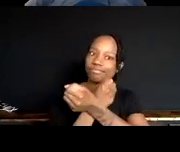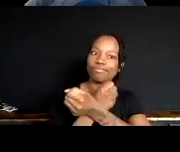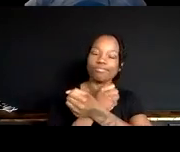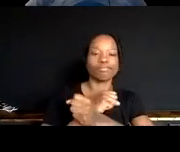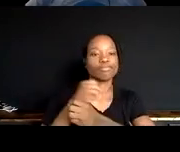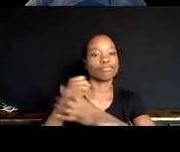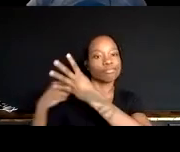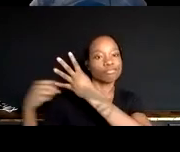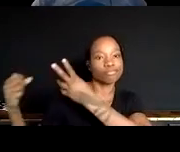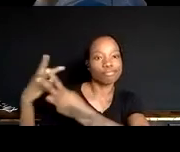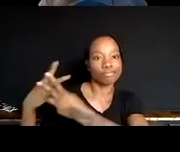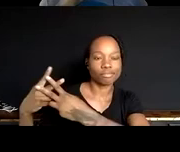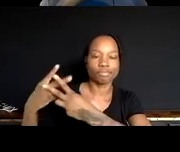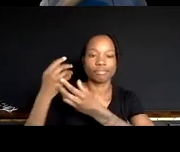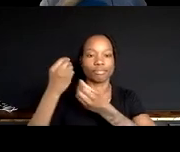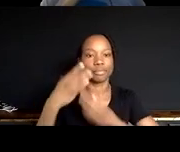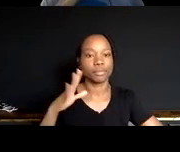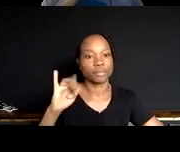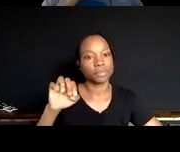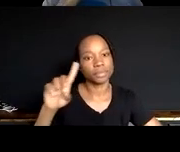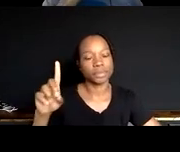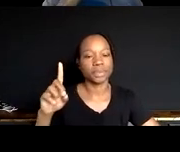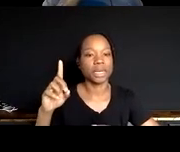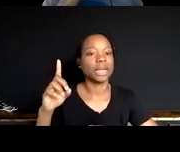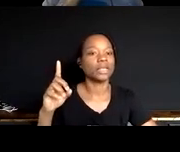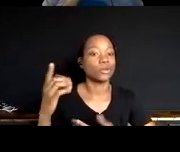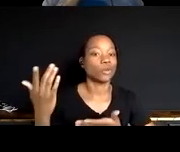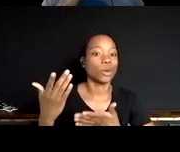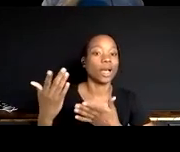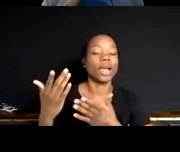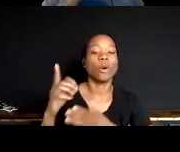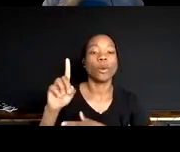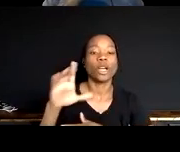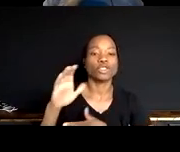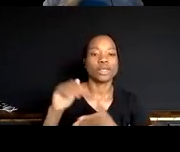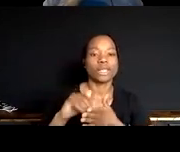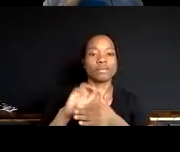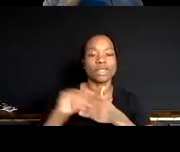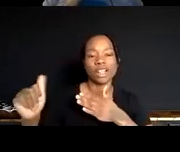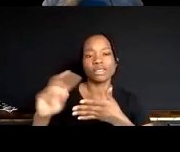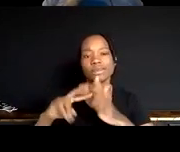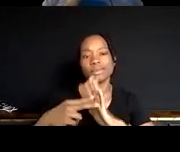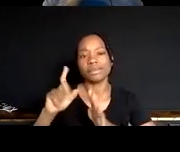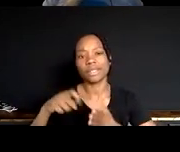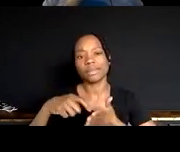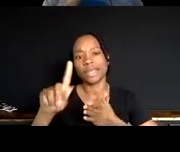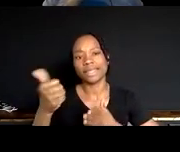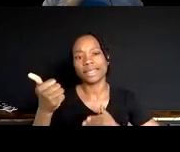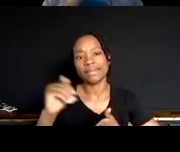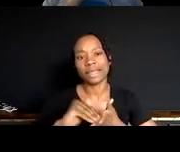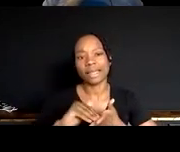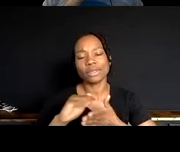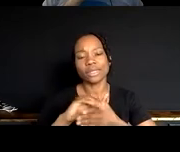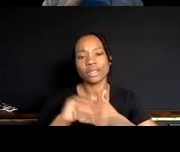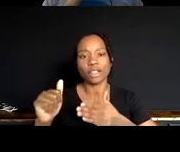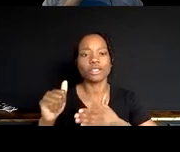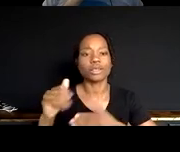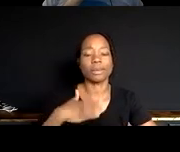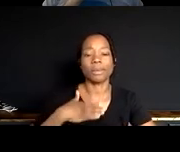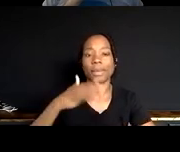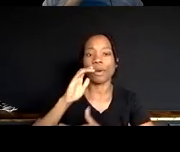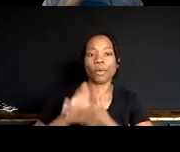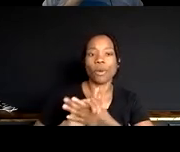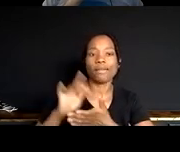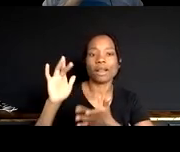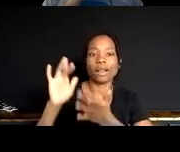custodia, donde me dieron una fianza de $100, que significaba pagar $10,000 para poder salir. Mi esposa contactó a